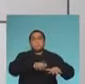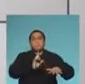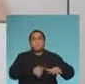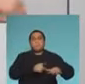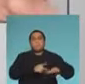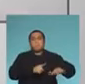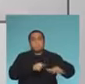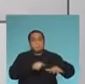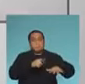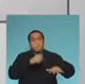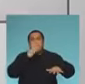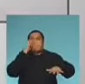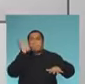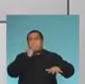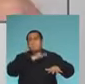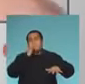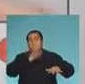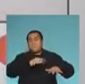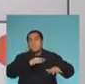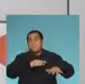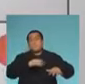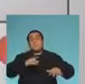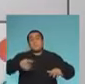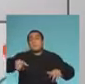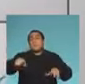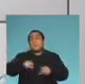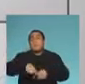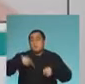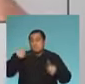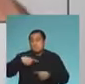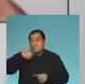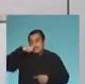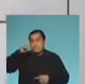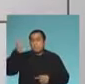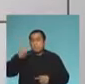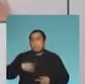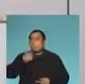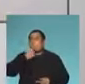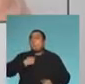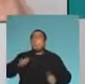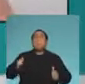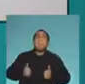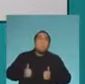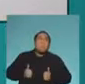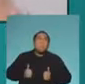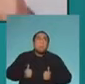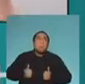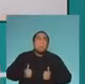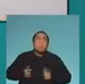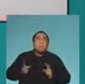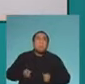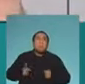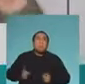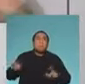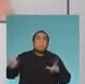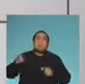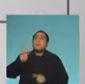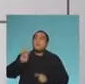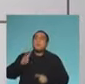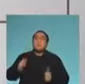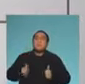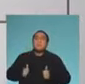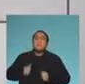estancada se pone fea. Bueno, como somos 70% agua, si estamos estancados, quietos, sentados en el sillón, todo el día mirando tele o con un